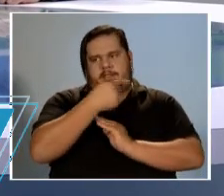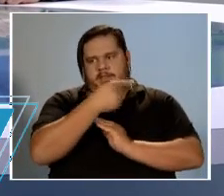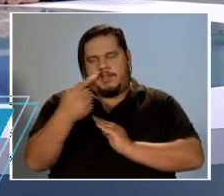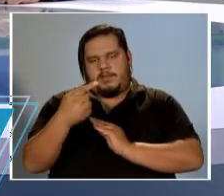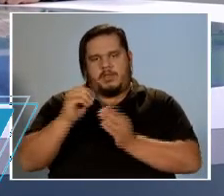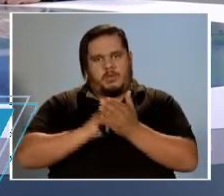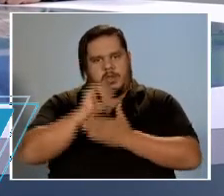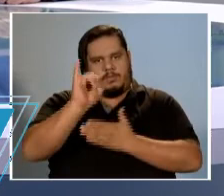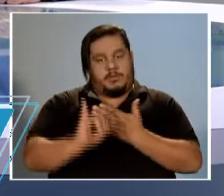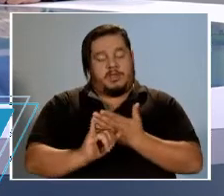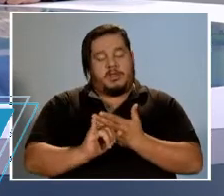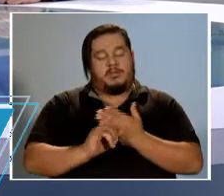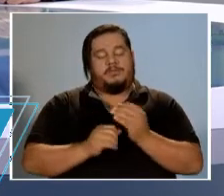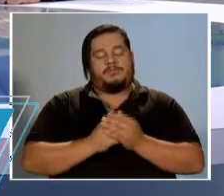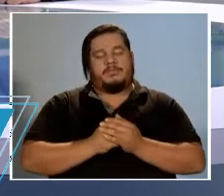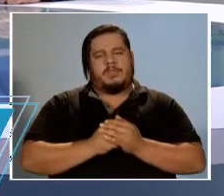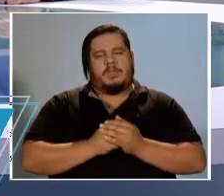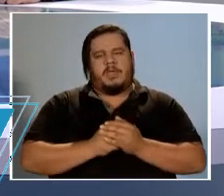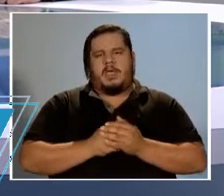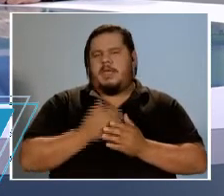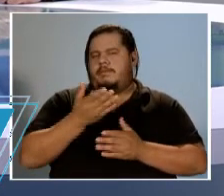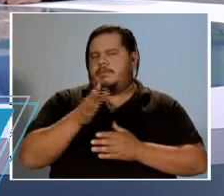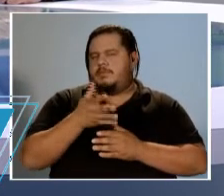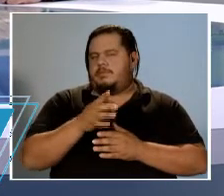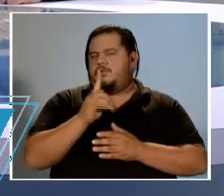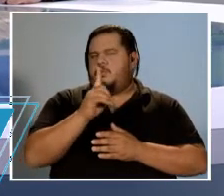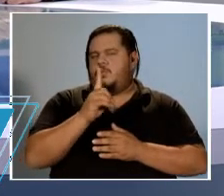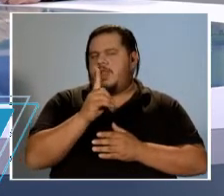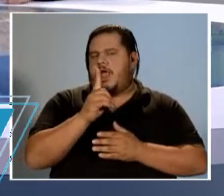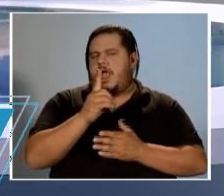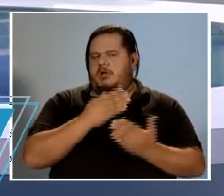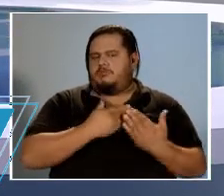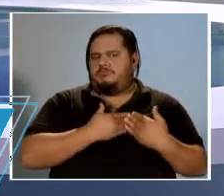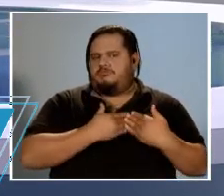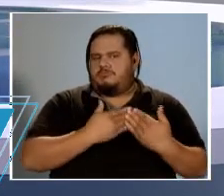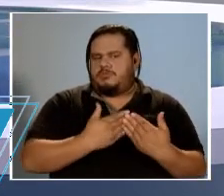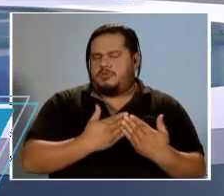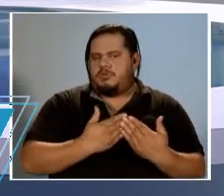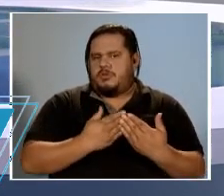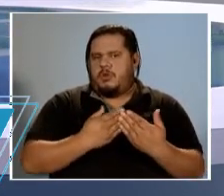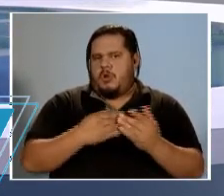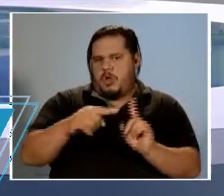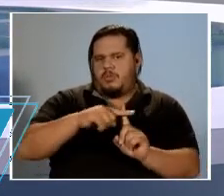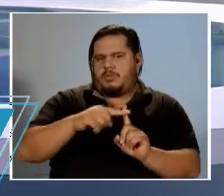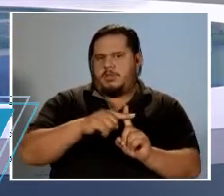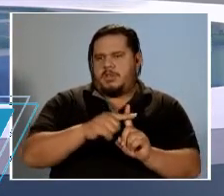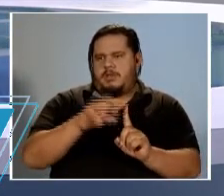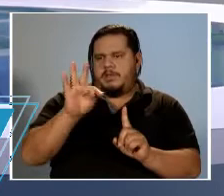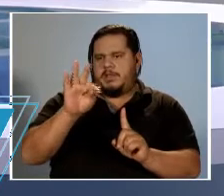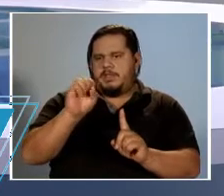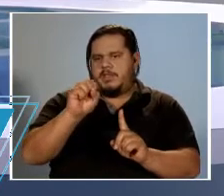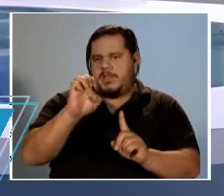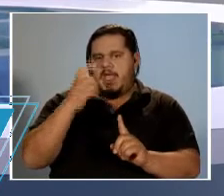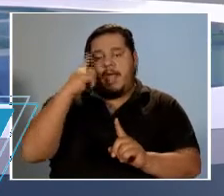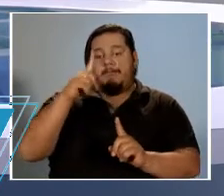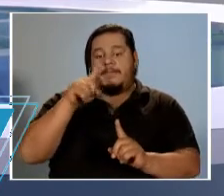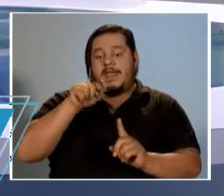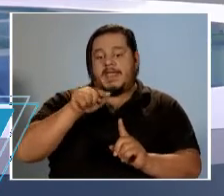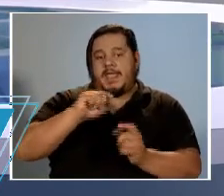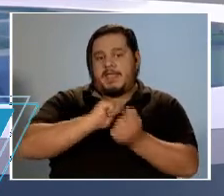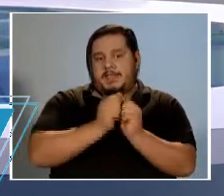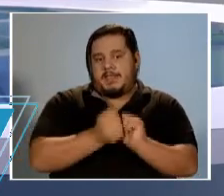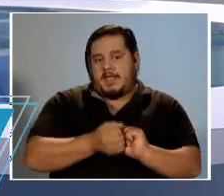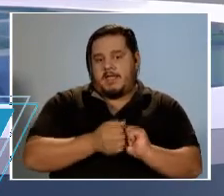proyecto, hay por lo menos una disposición positiva del tribunal para que este cambio se dé. En efecto,